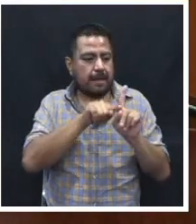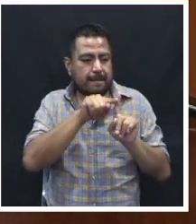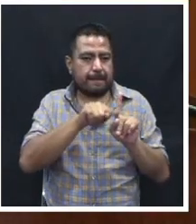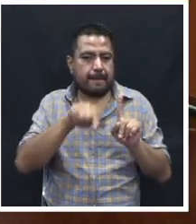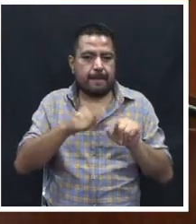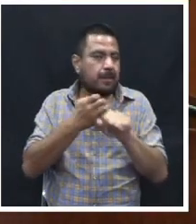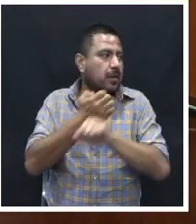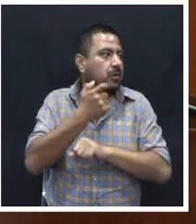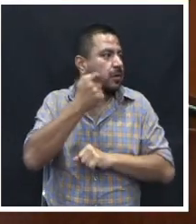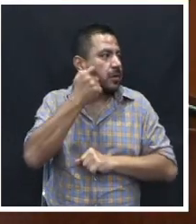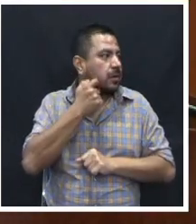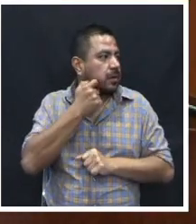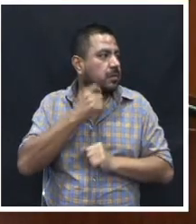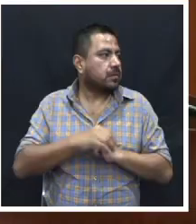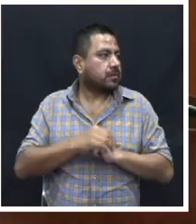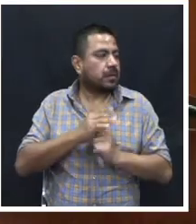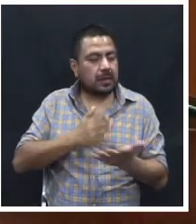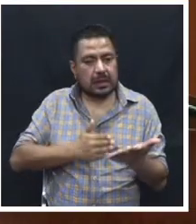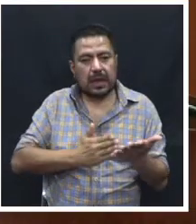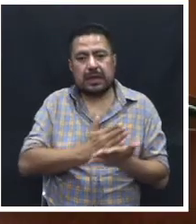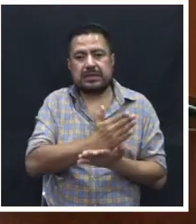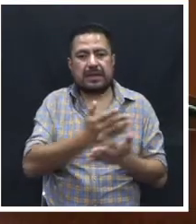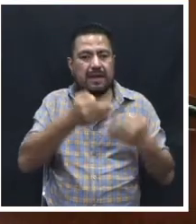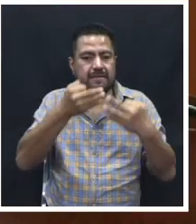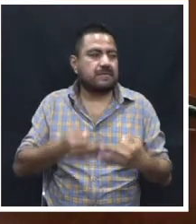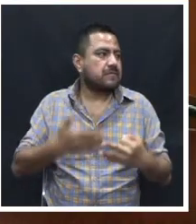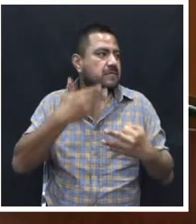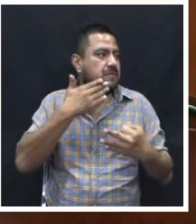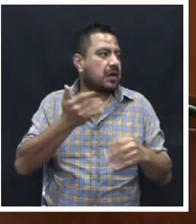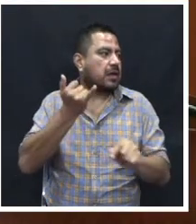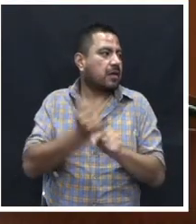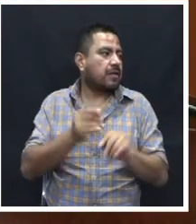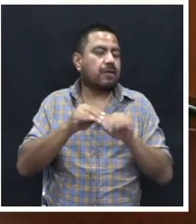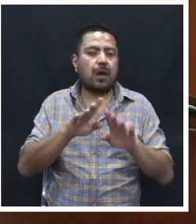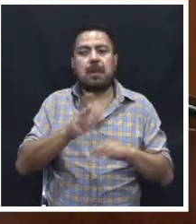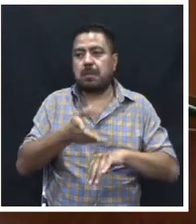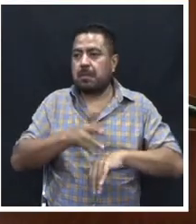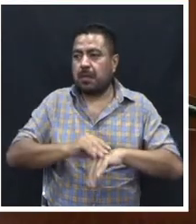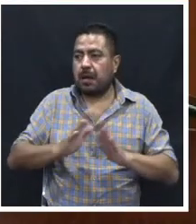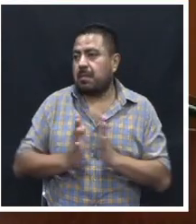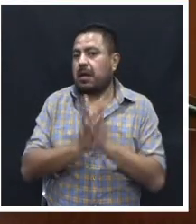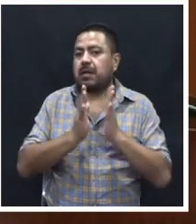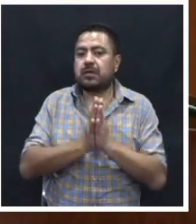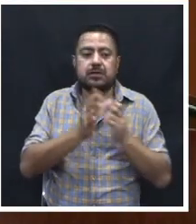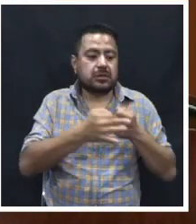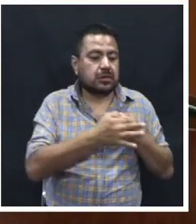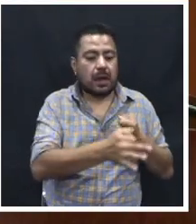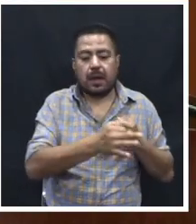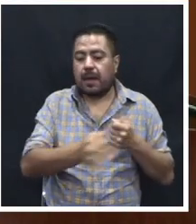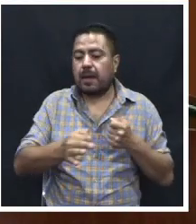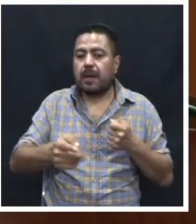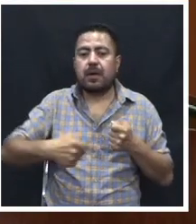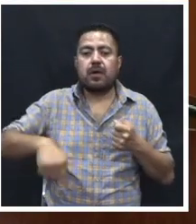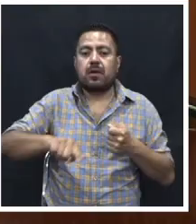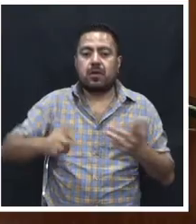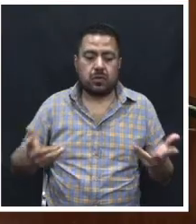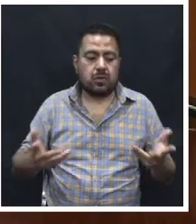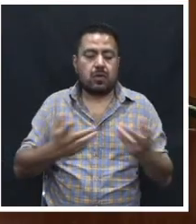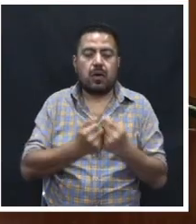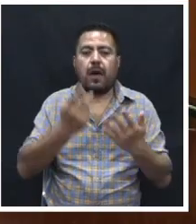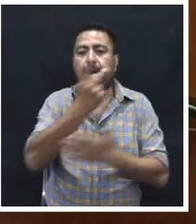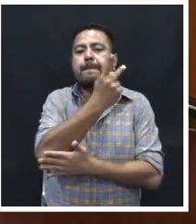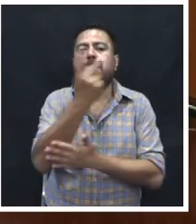estado. El acceso oportuno a la información permite la participación de las comunidades, su colaboración en los programas